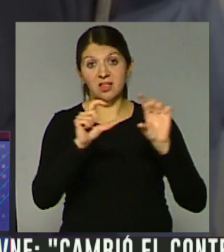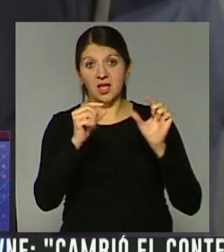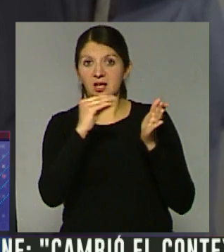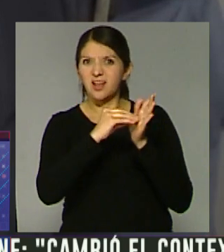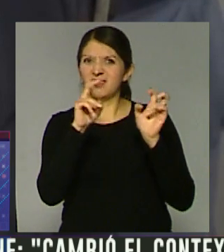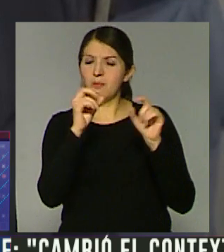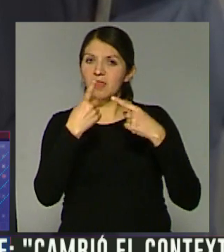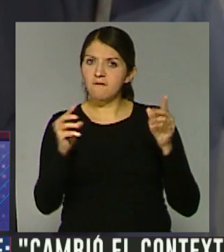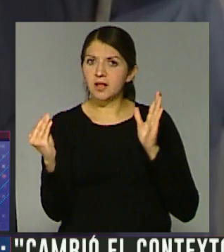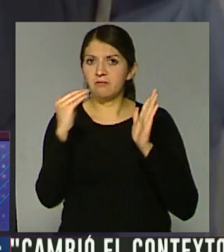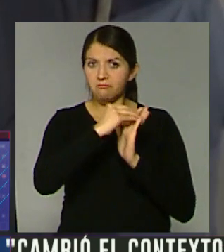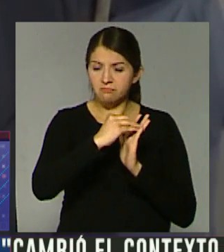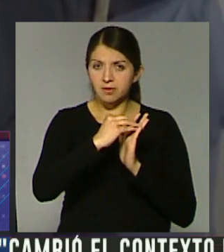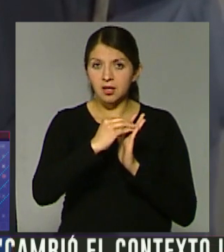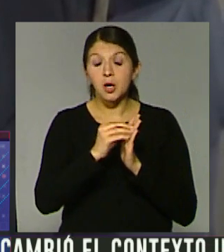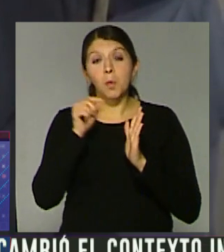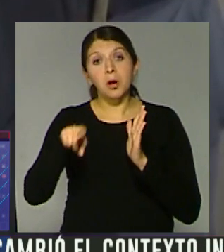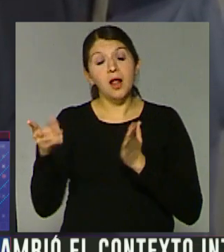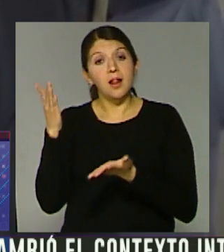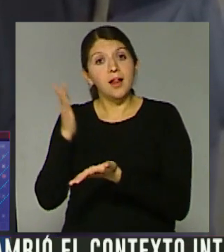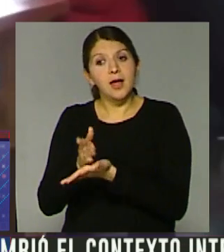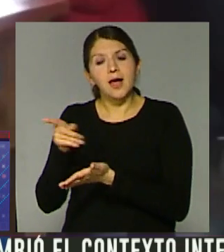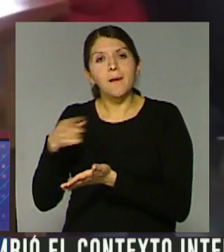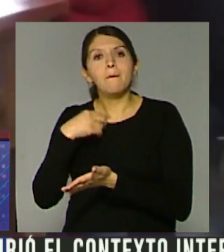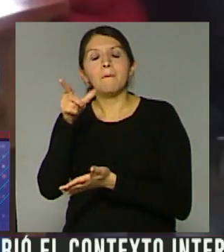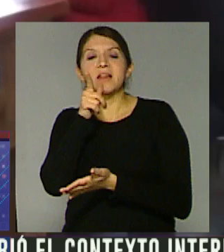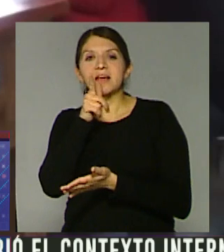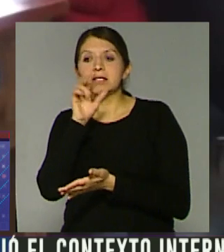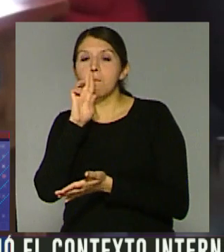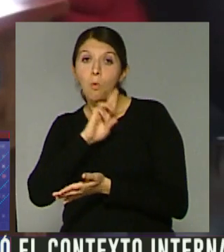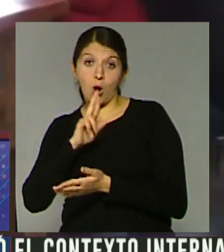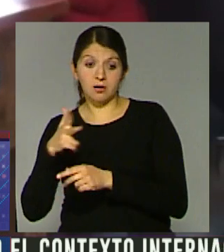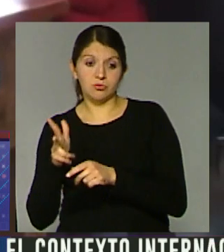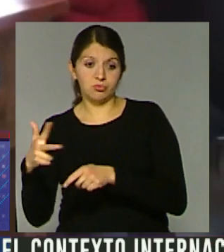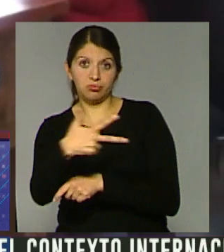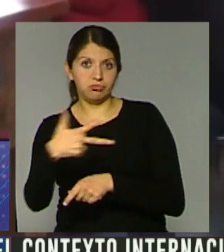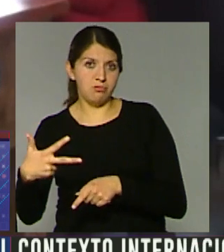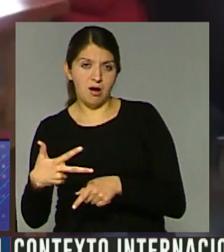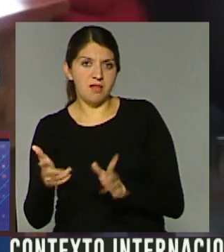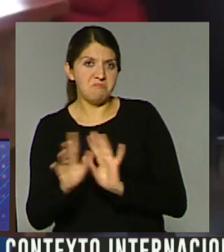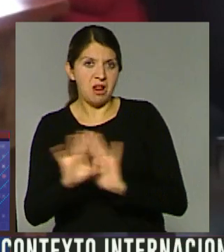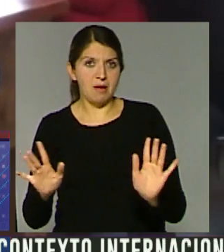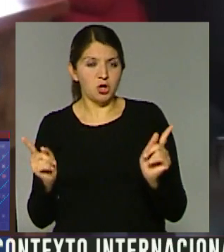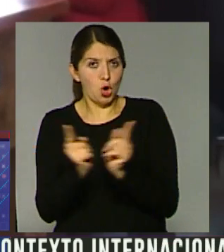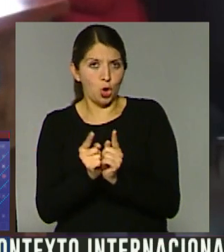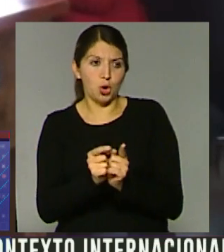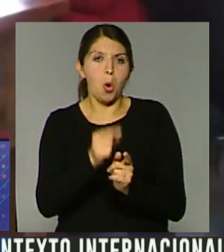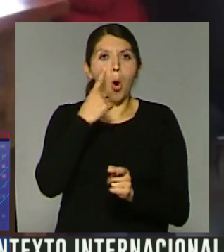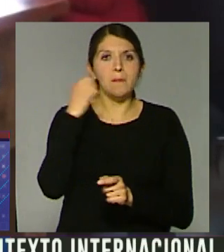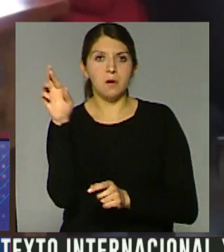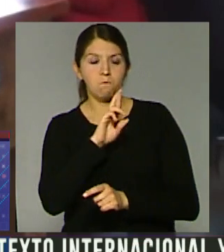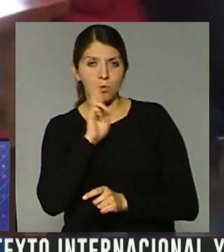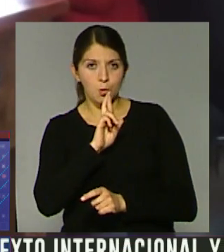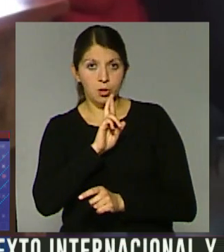la imputación a Julieta Silva por homicidio simple. Lógicamente esto era alternativo, finalmente no sucedió. Si